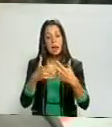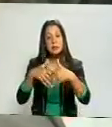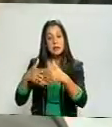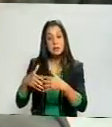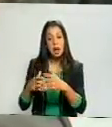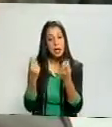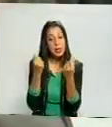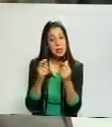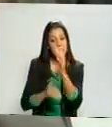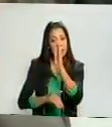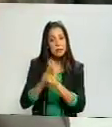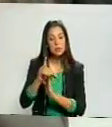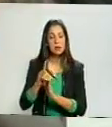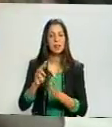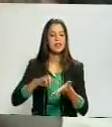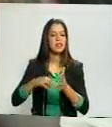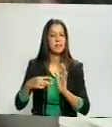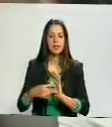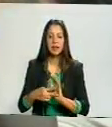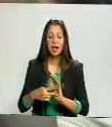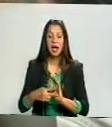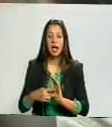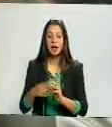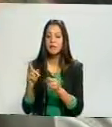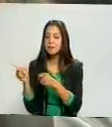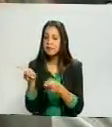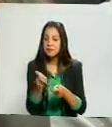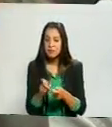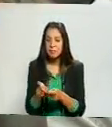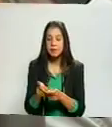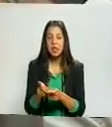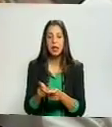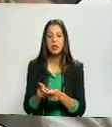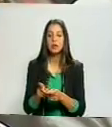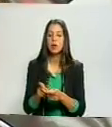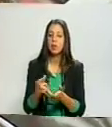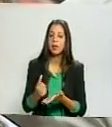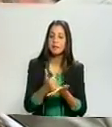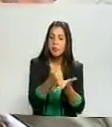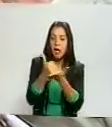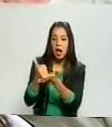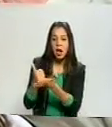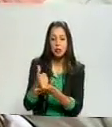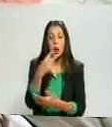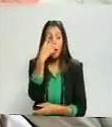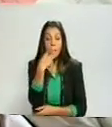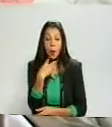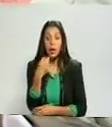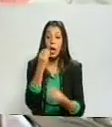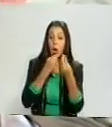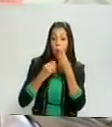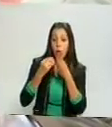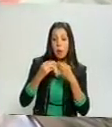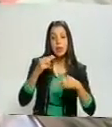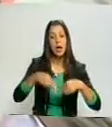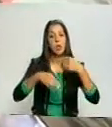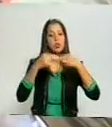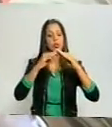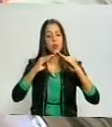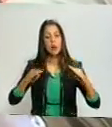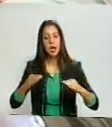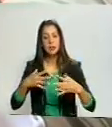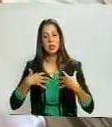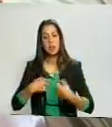y, por ende, mejoras en la realidad en la materia de alimentos, vivienda, educación, salud,